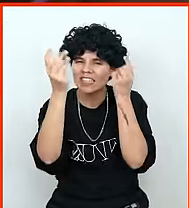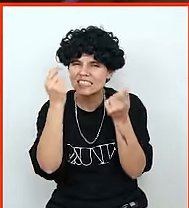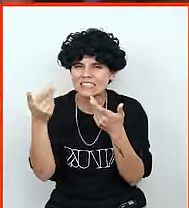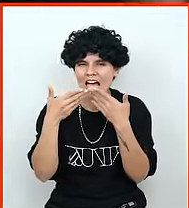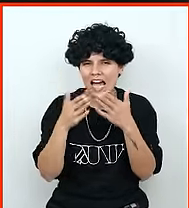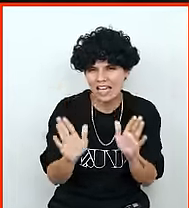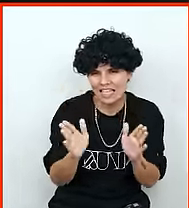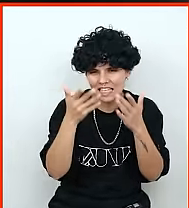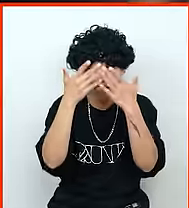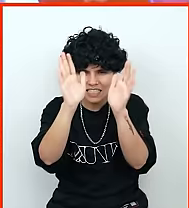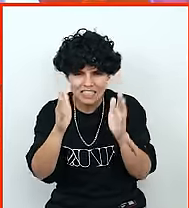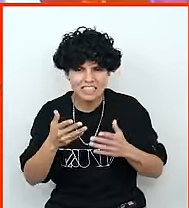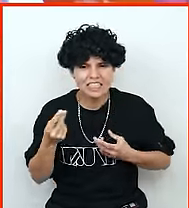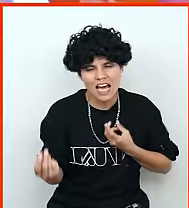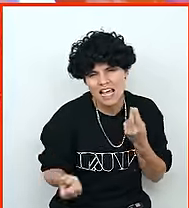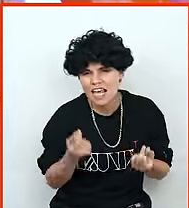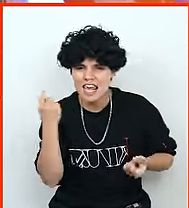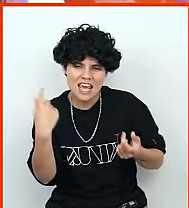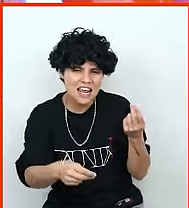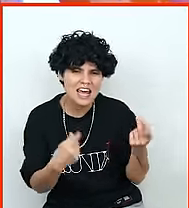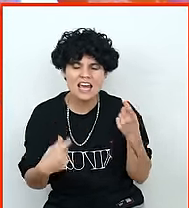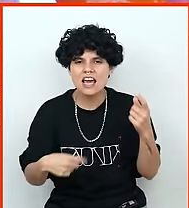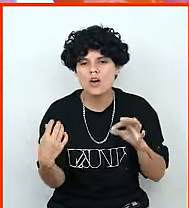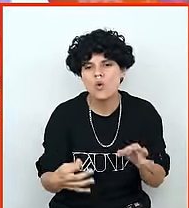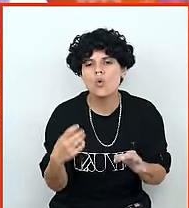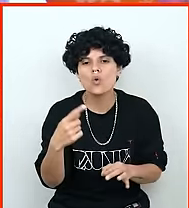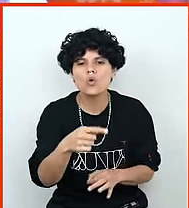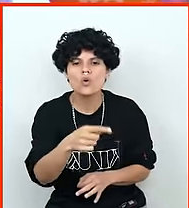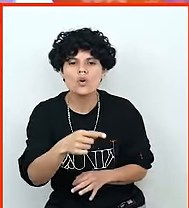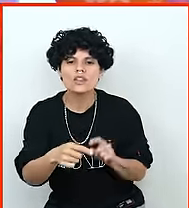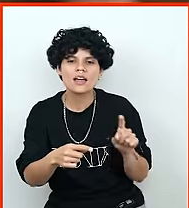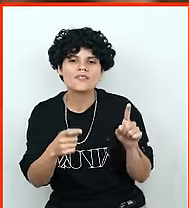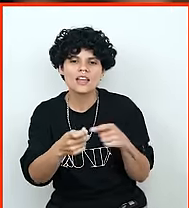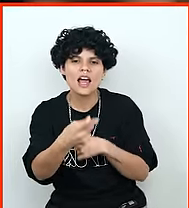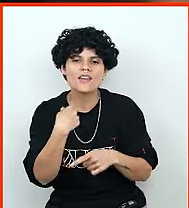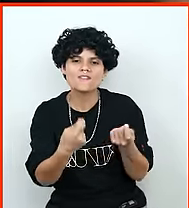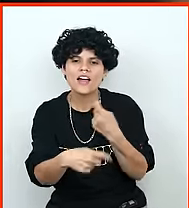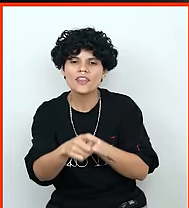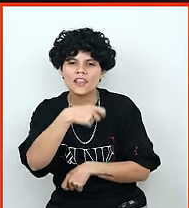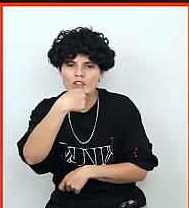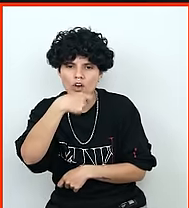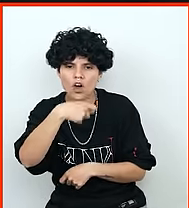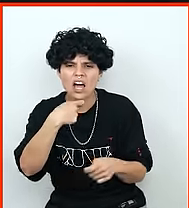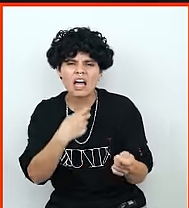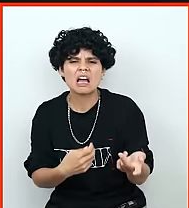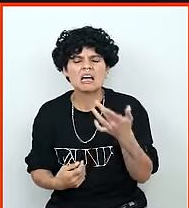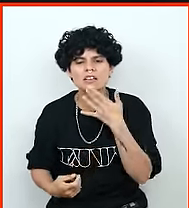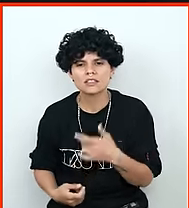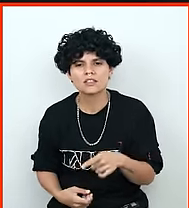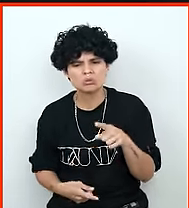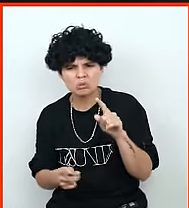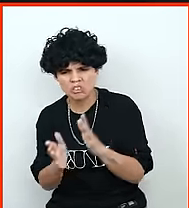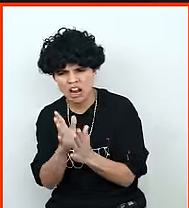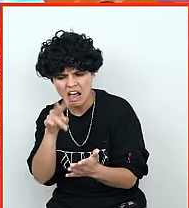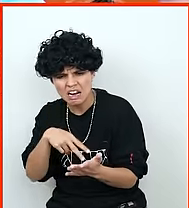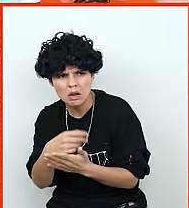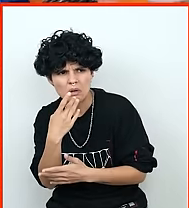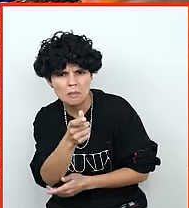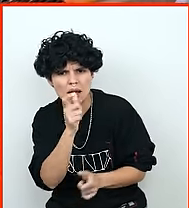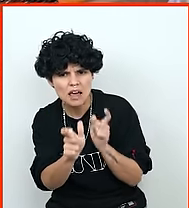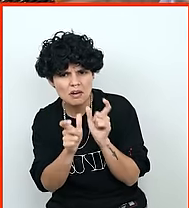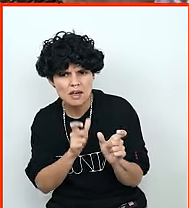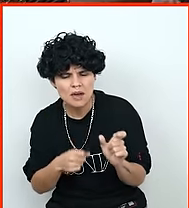freestyle y yo me acuerdo que llegaba freestyleando y aparecían como todos los narcos más viejos. Me decían, oye, cabrón, chico, ¿qué libro andáis leyendo? ¿Cómo vais esas palabras,